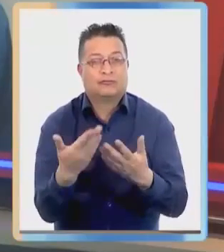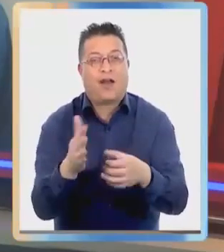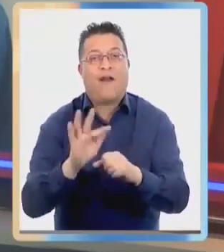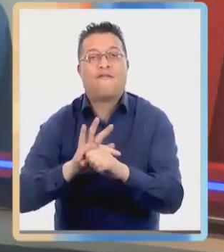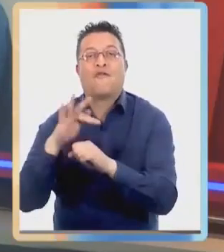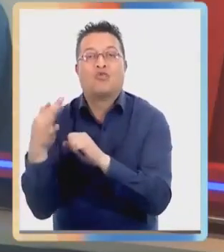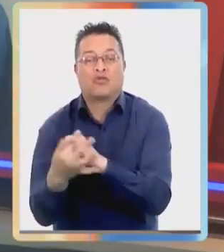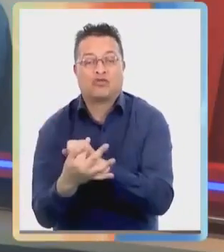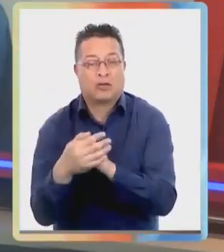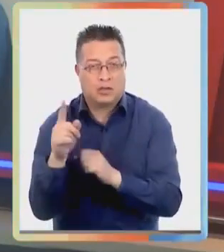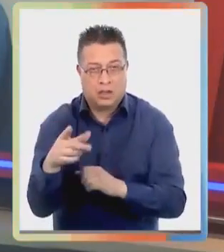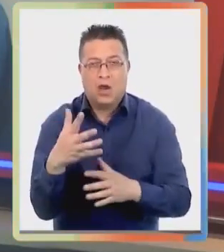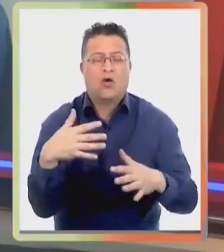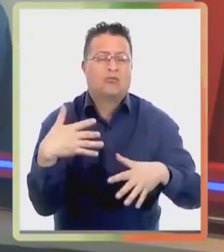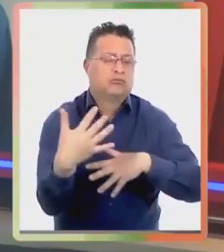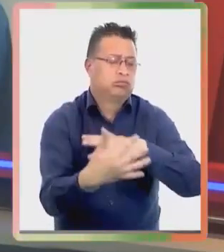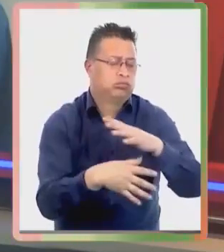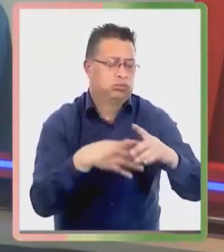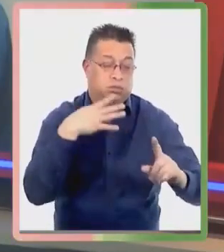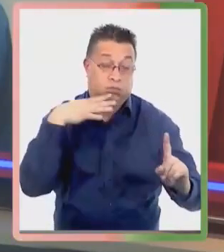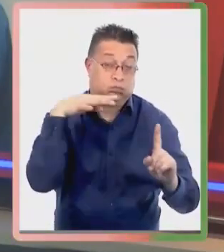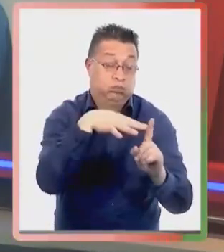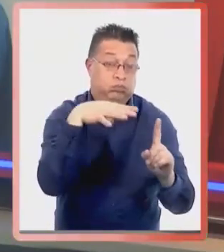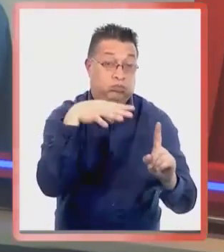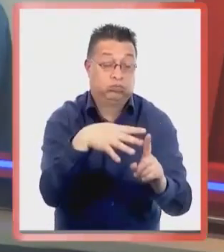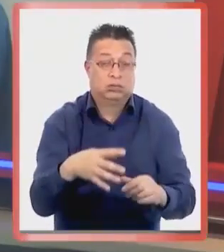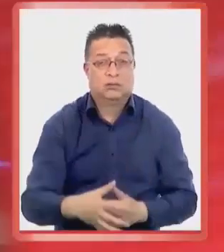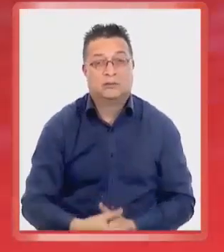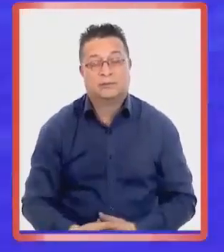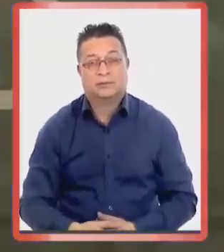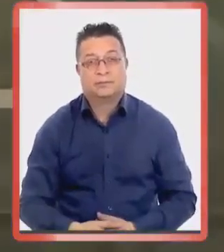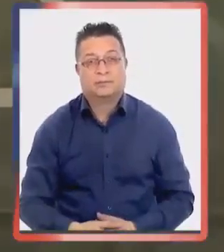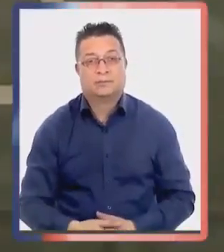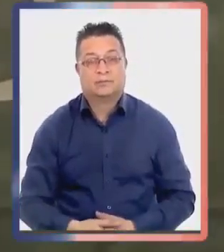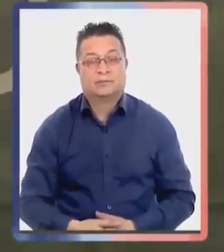que ha levantado una ola de críticas.